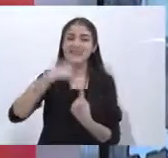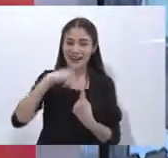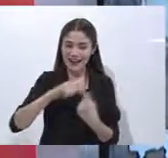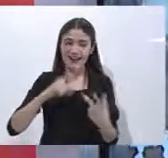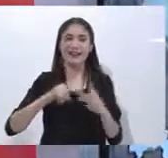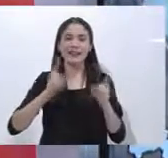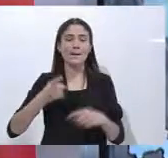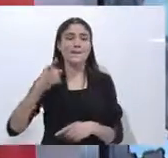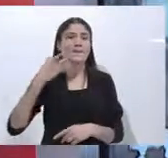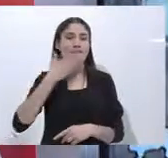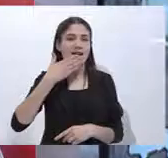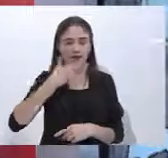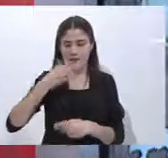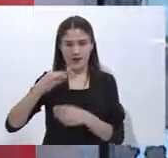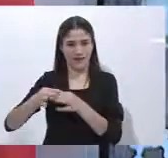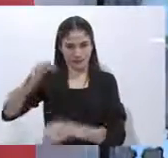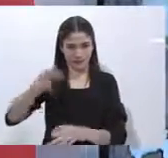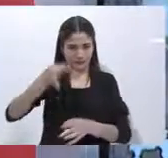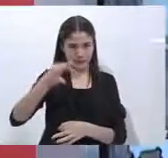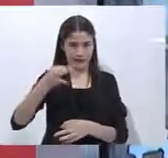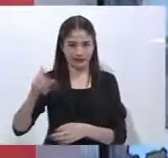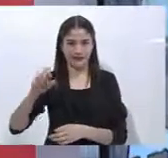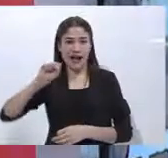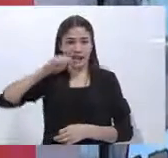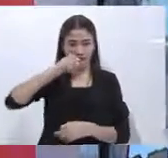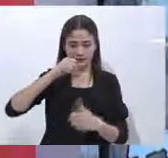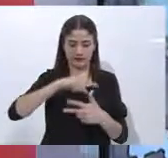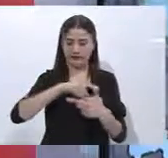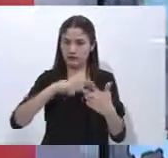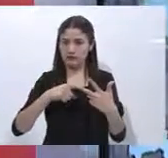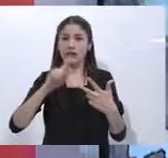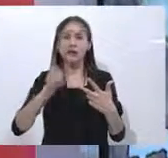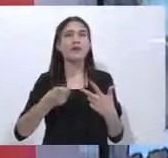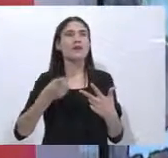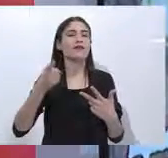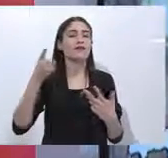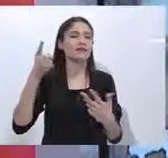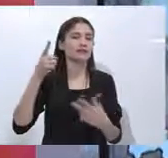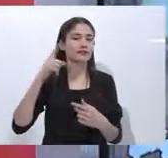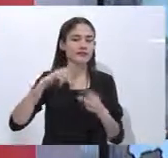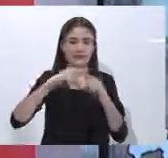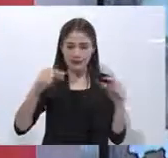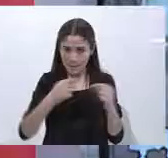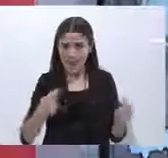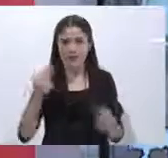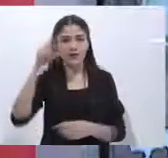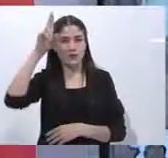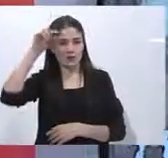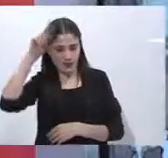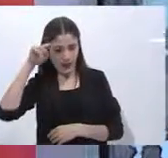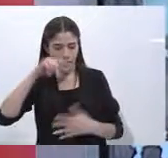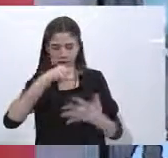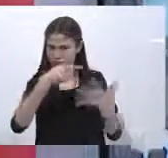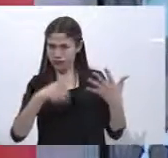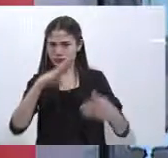cebolla esas son programas nacionales en donde buscamos identificar a